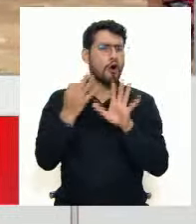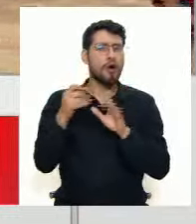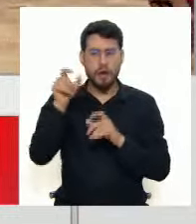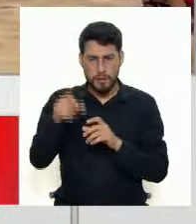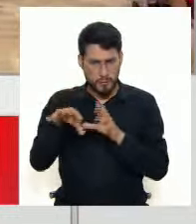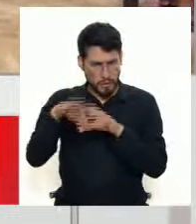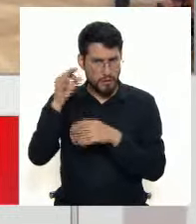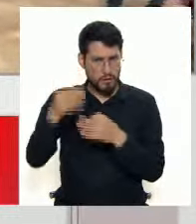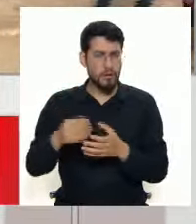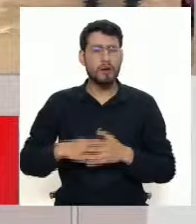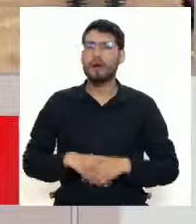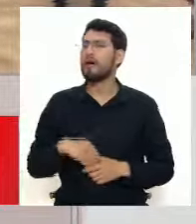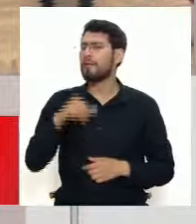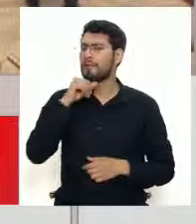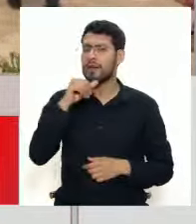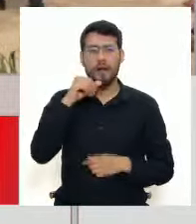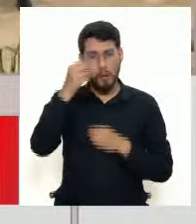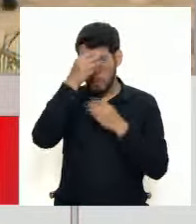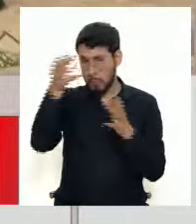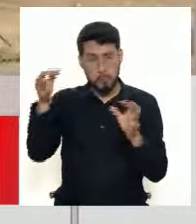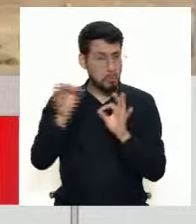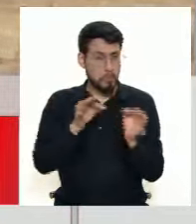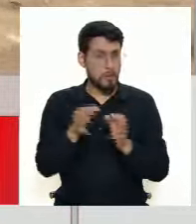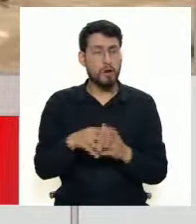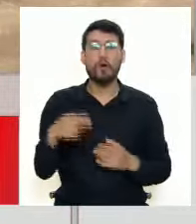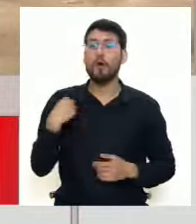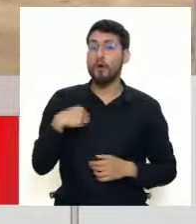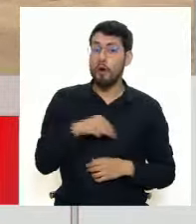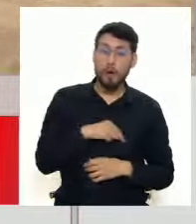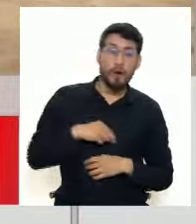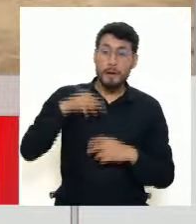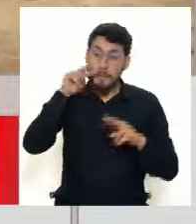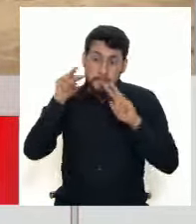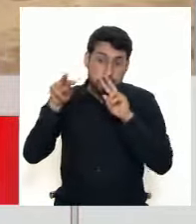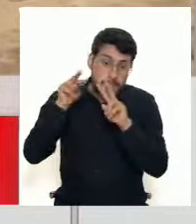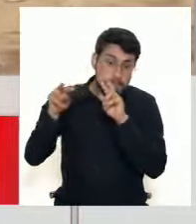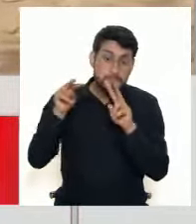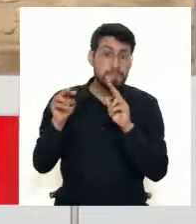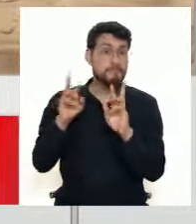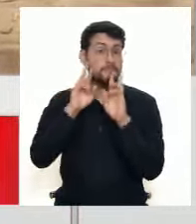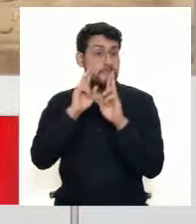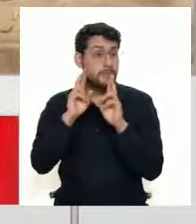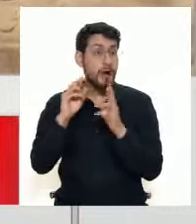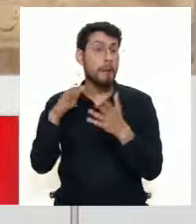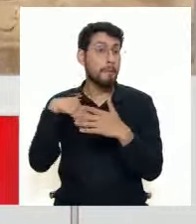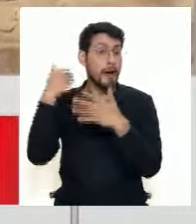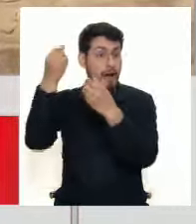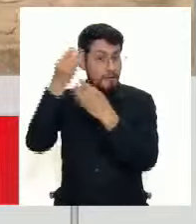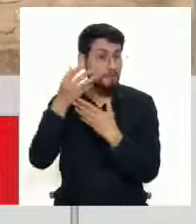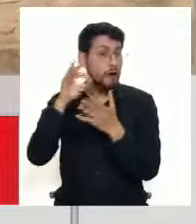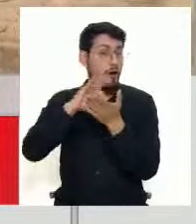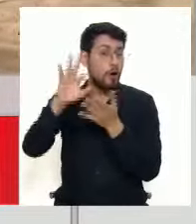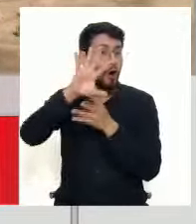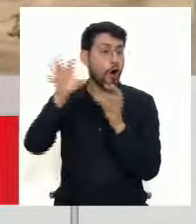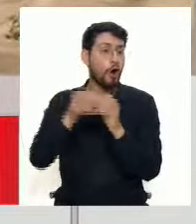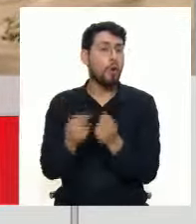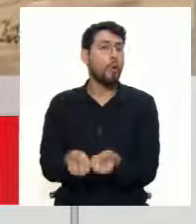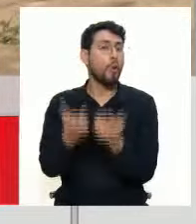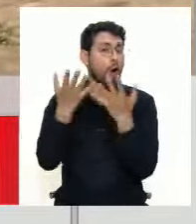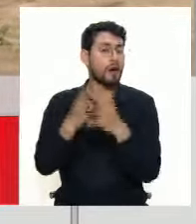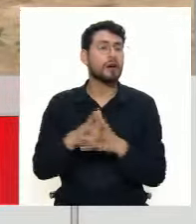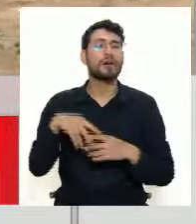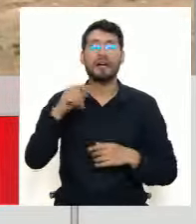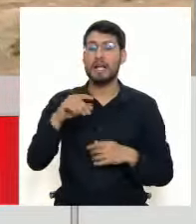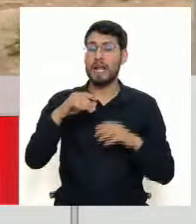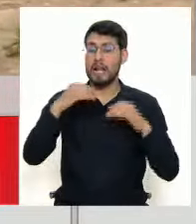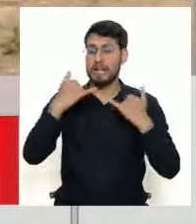manera oficial. Todavía ellos no se han manifestado. Nosotros también nos encontramos a la espera de que ellos saquen ya la cifra oficial. En